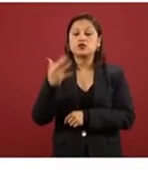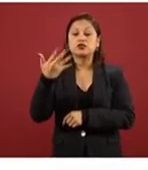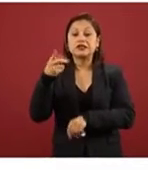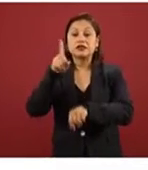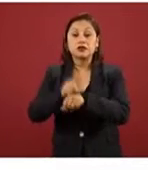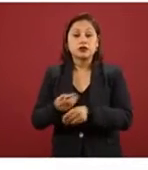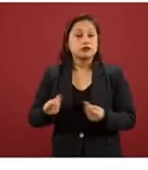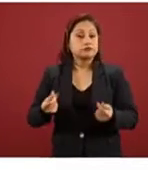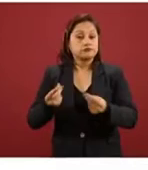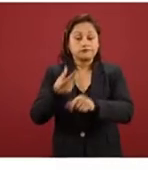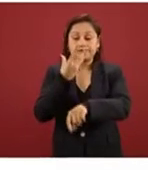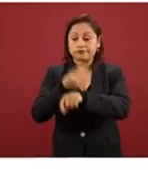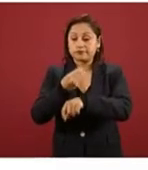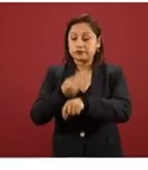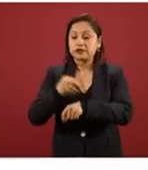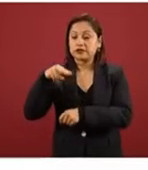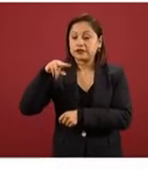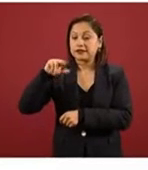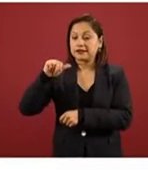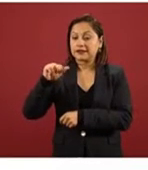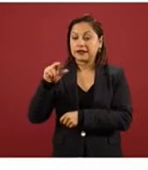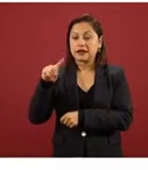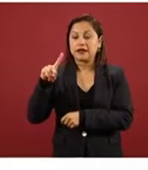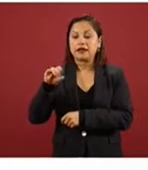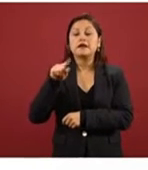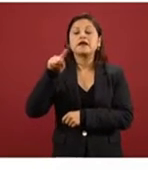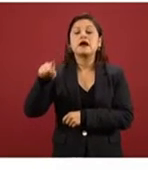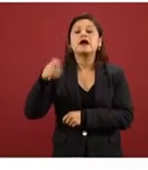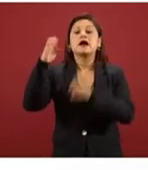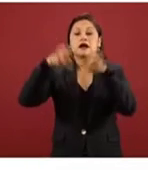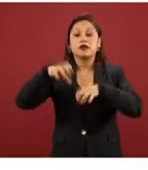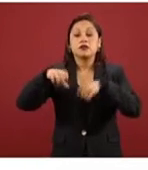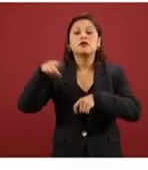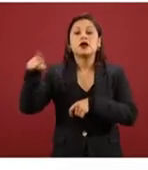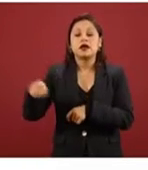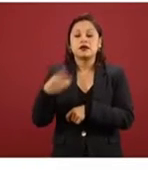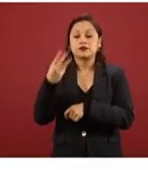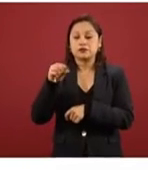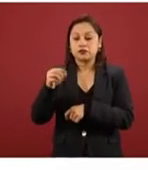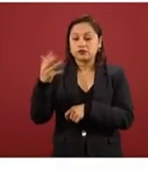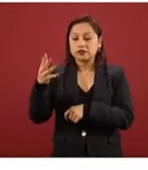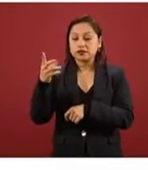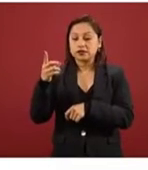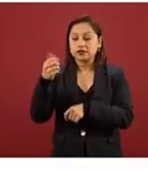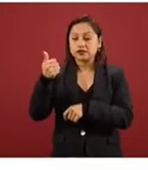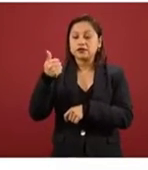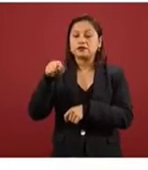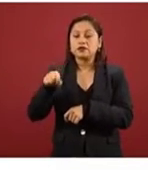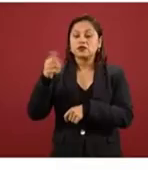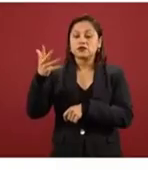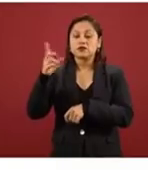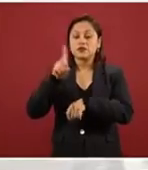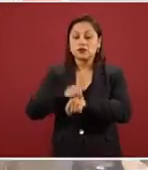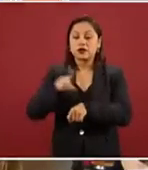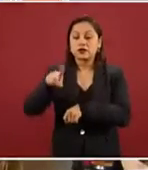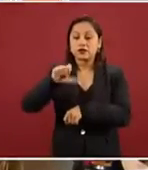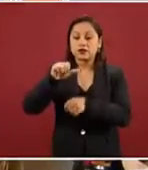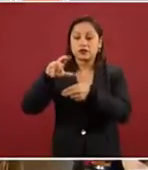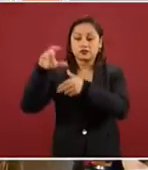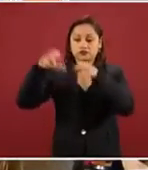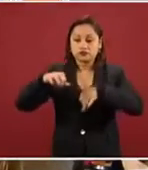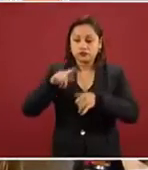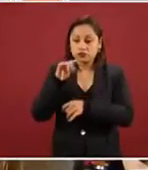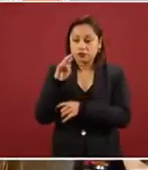tropical Narda, 6.5 días, en el caso de la tormenta tropical Fernand, un día. Por